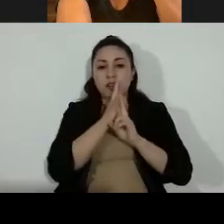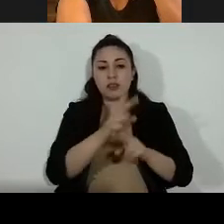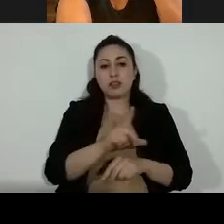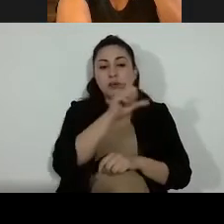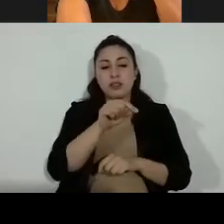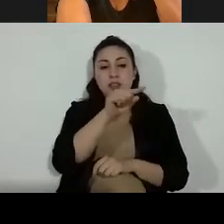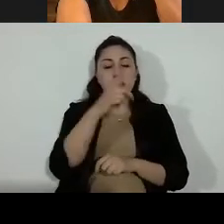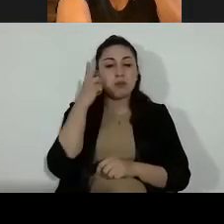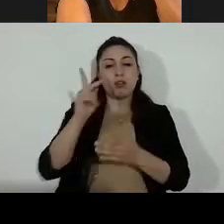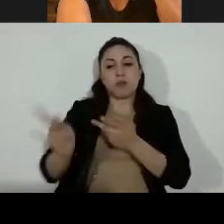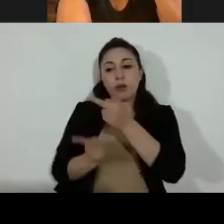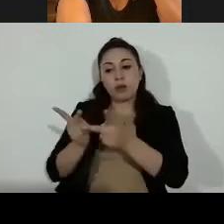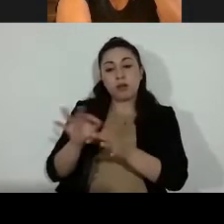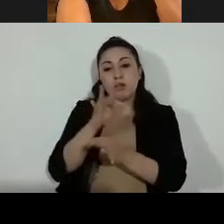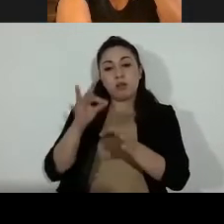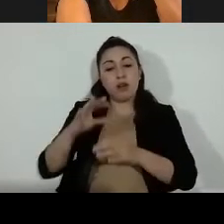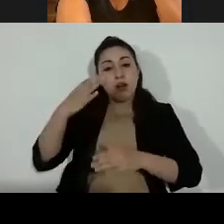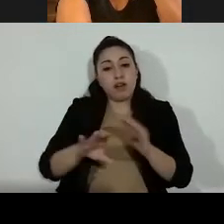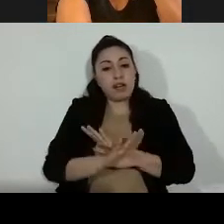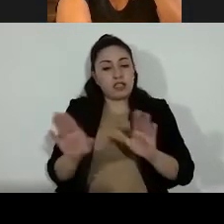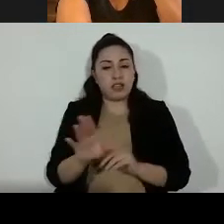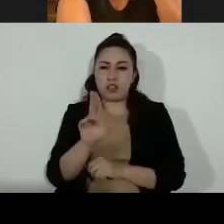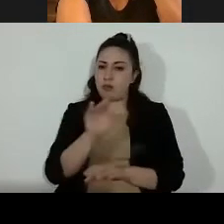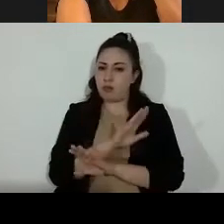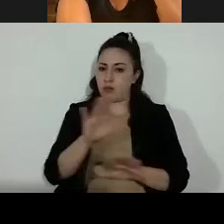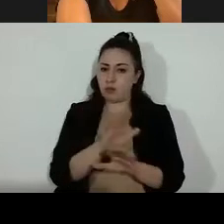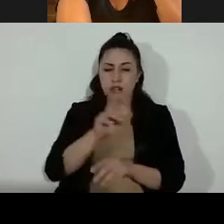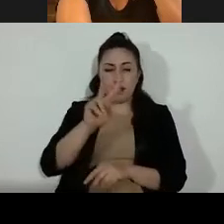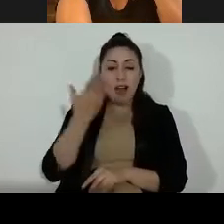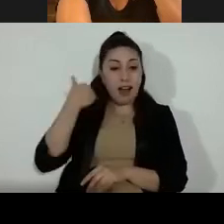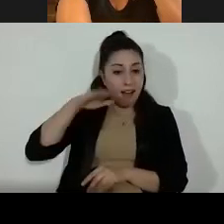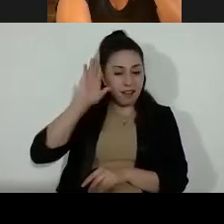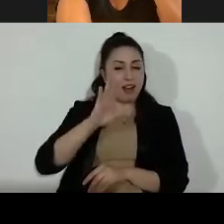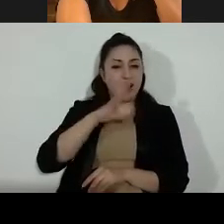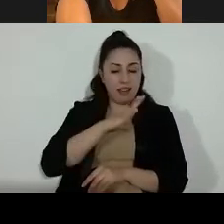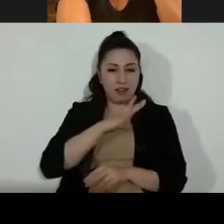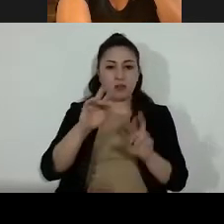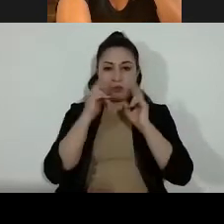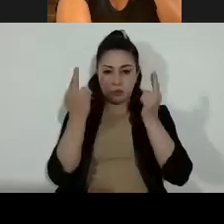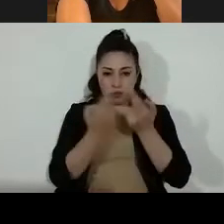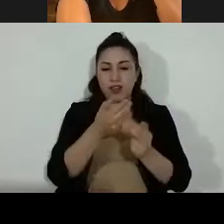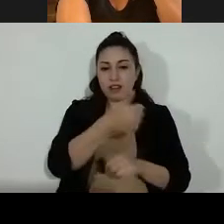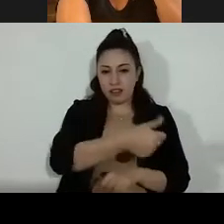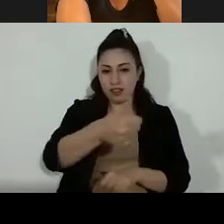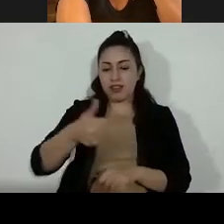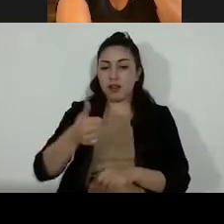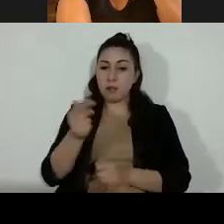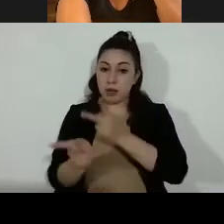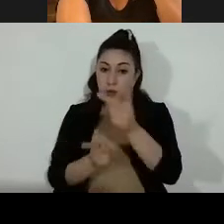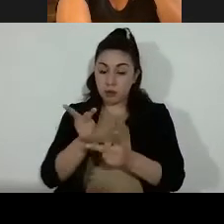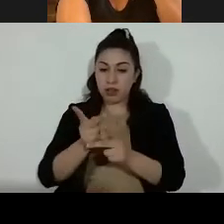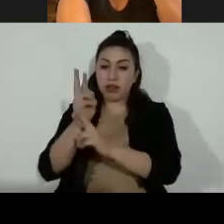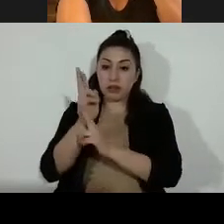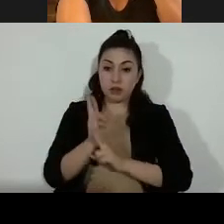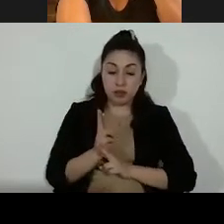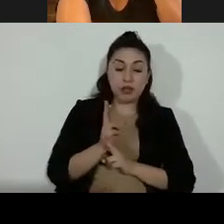y se acabó. No, ha habido situaciones en donde se hace la postura de los partidos, se hace la pregunta, contesta el